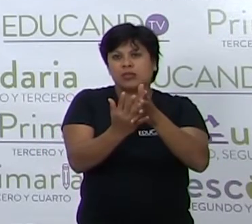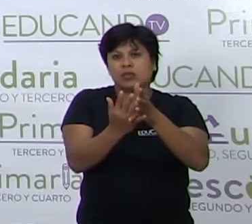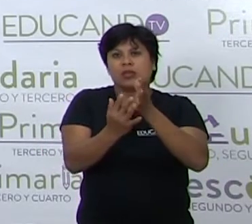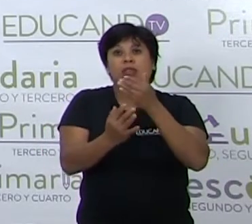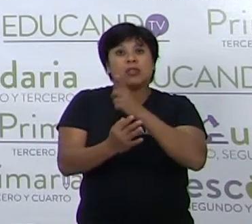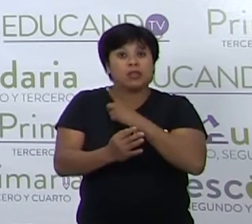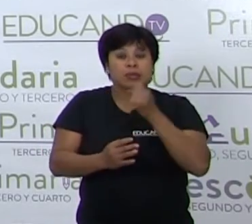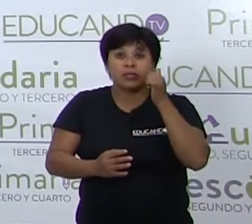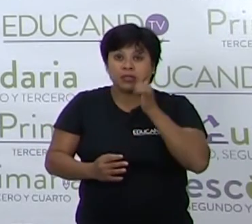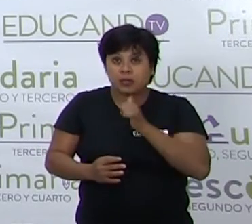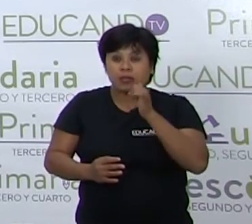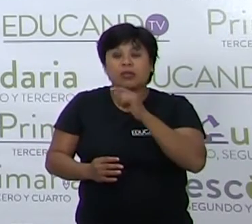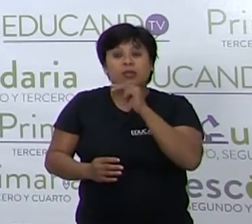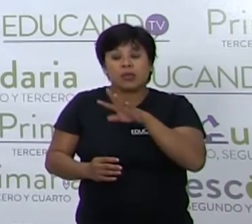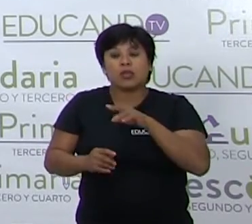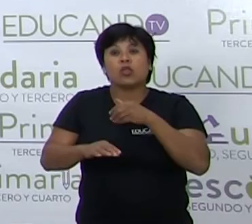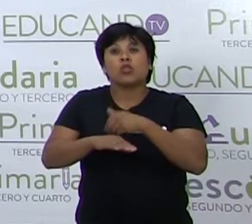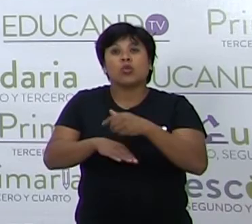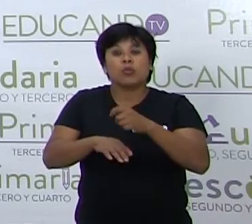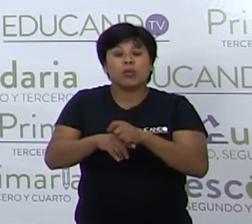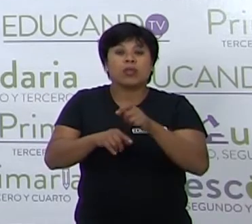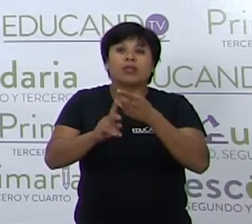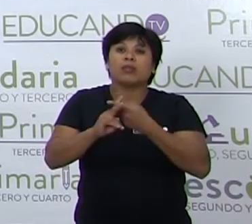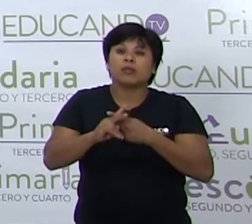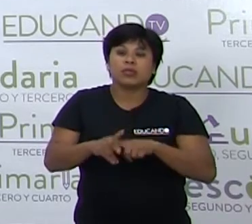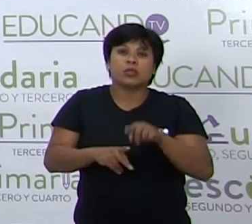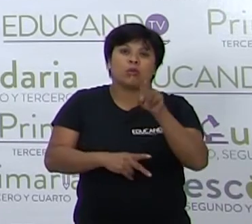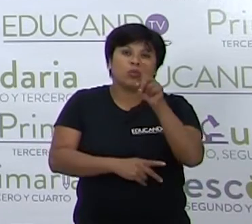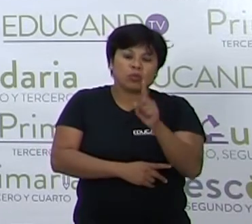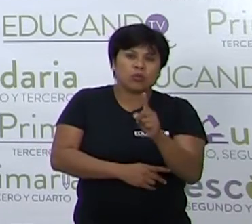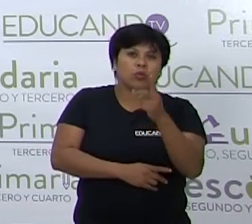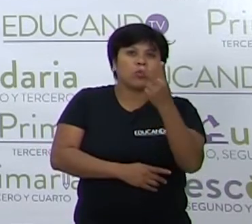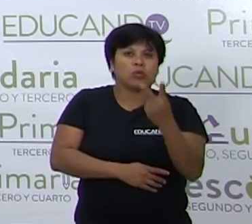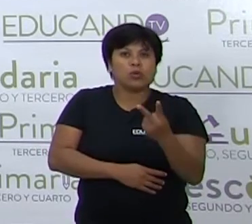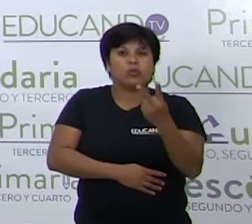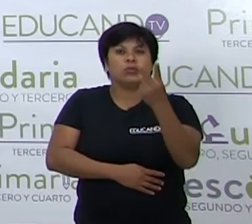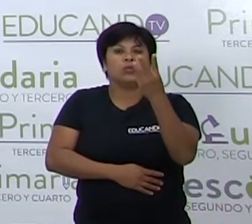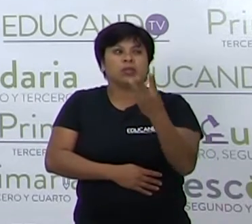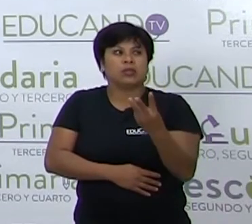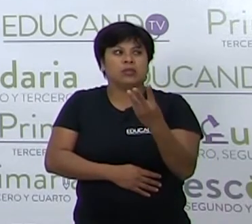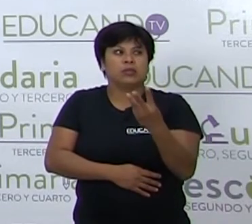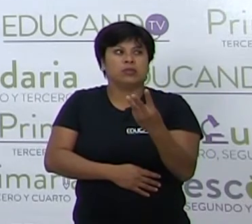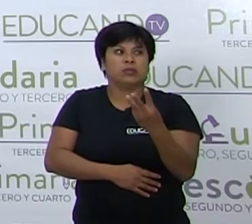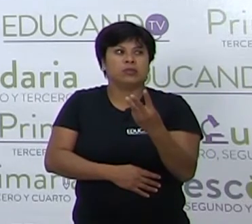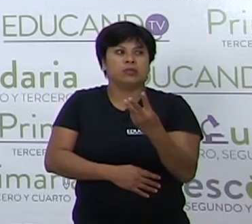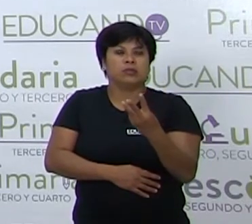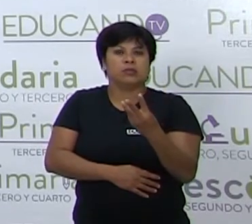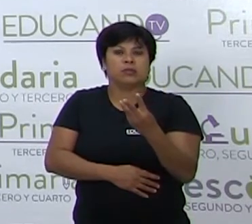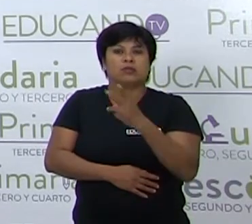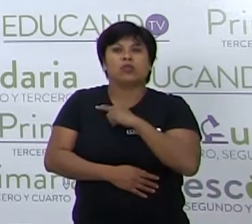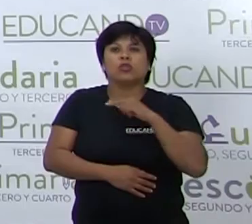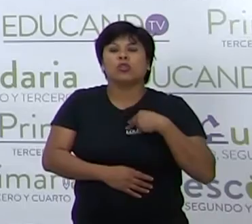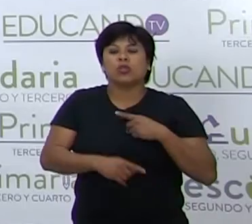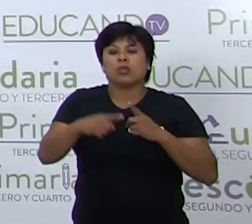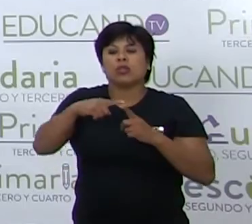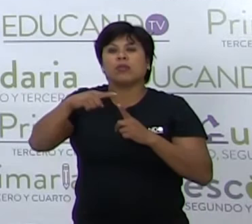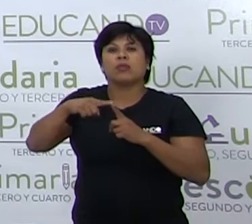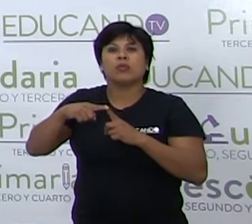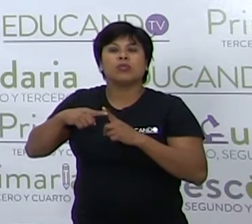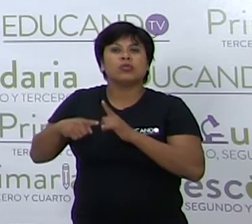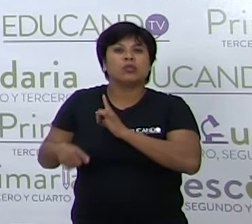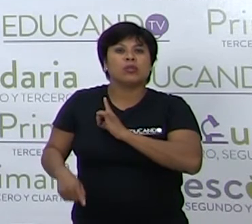de tomar en cuenta también el número por el que se empieza. 1, 2, 3. Y nosotros dividimos